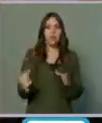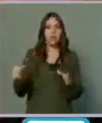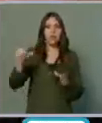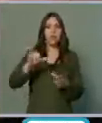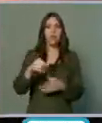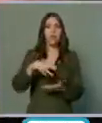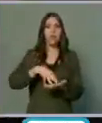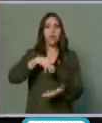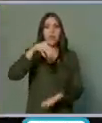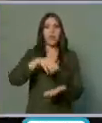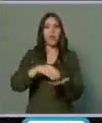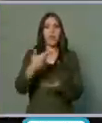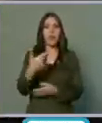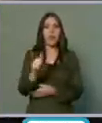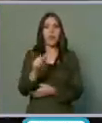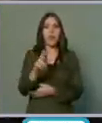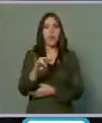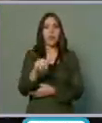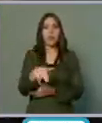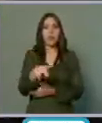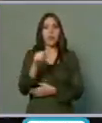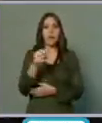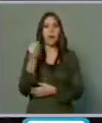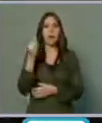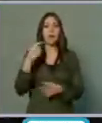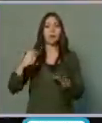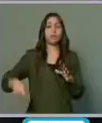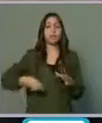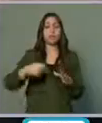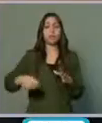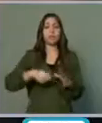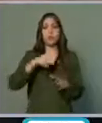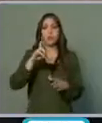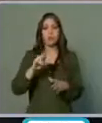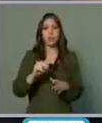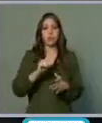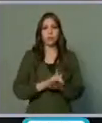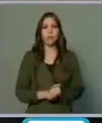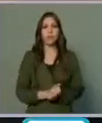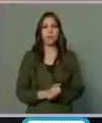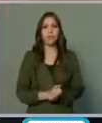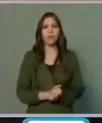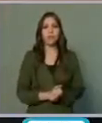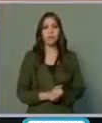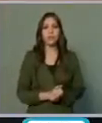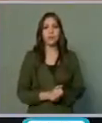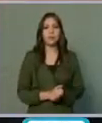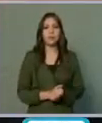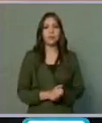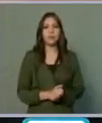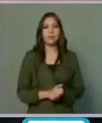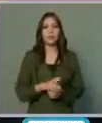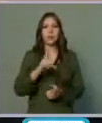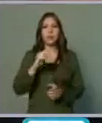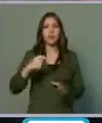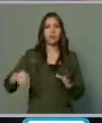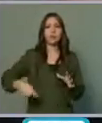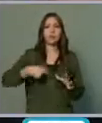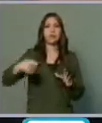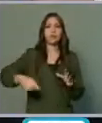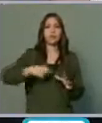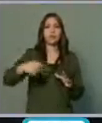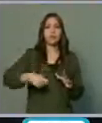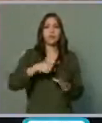chef? Sí, no tanto mezclar. Ah, perfecto. Algo que es importante no mezclar para no estimular el gluten.